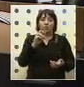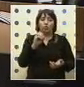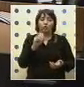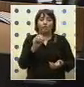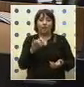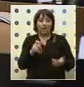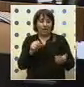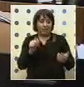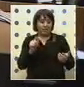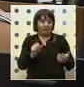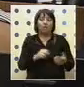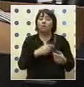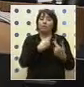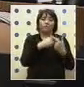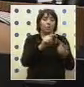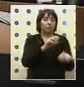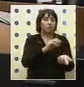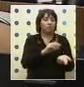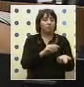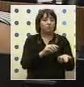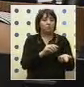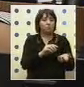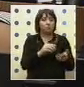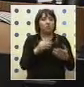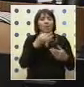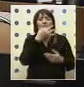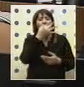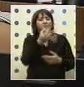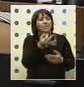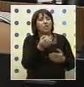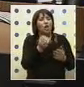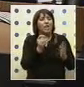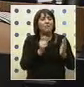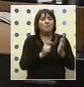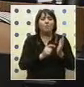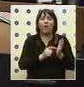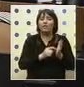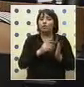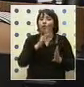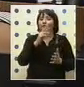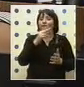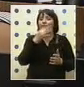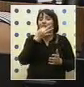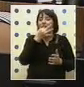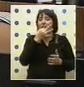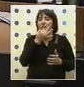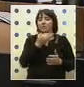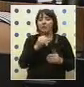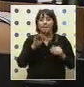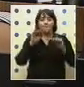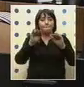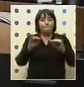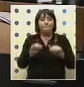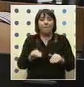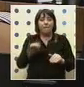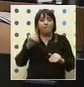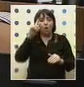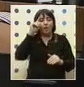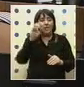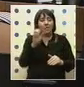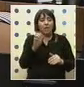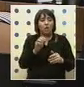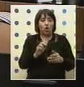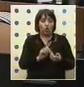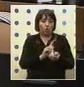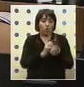principalmente. Refiriéndome a los impuestos verdes, lo más relevante es que se mantiene ese criterio de corregir las